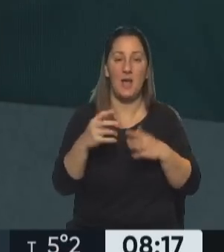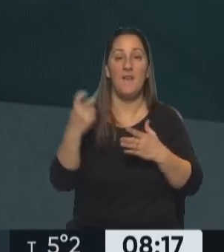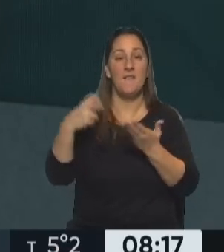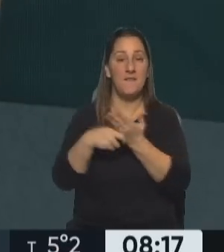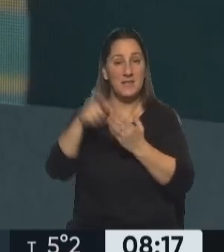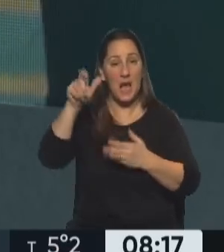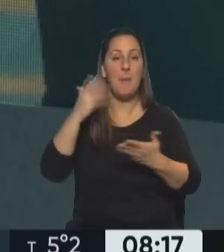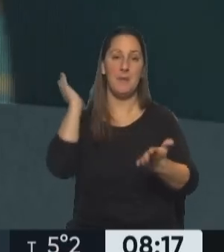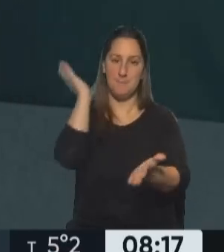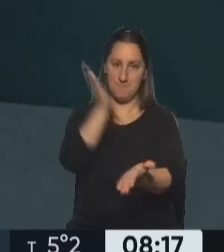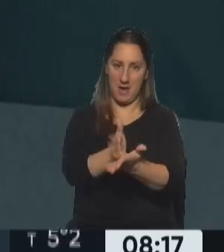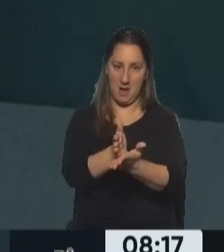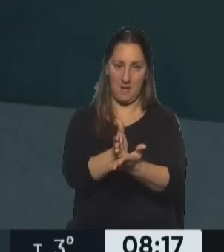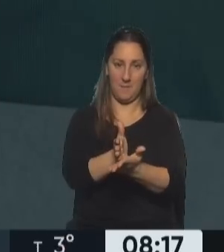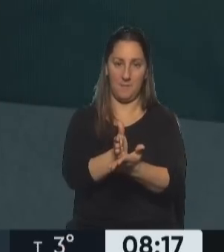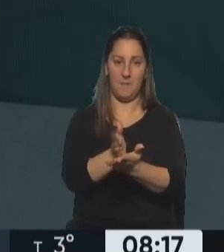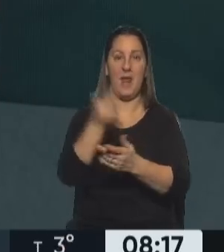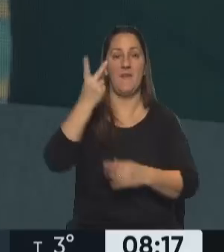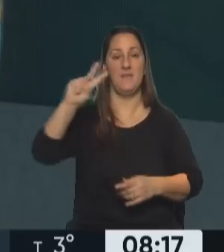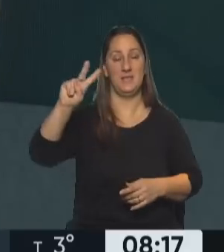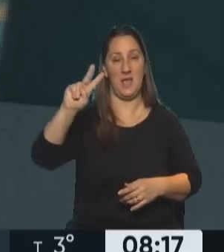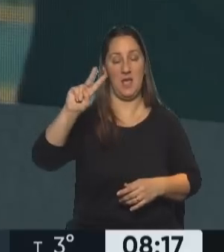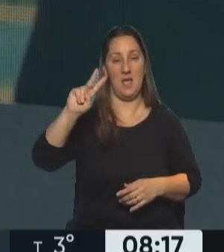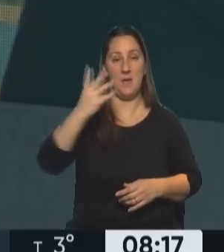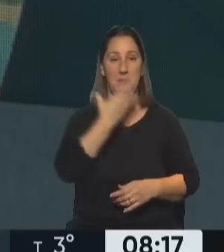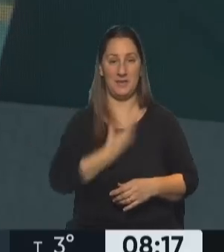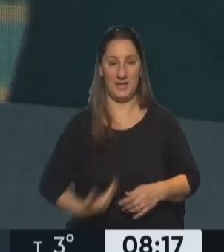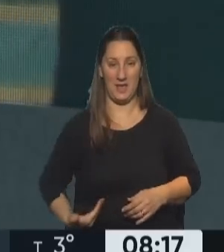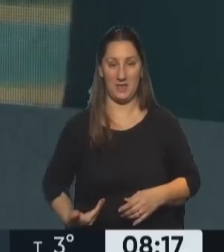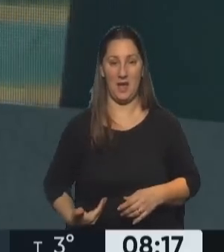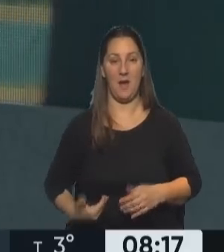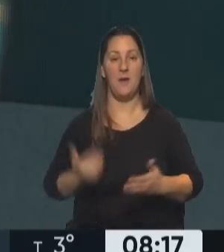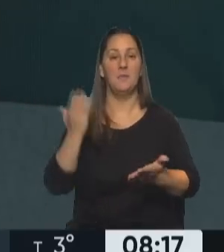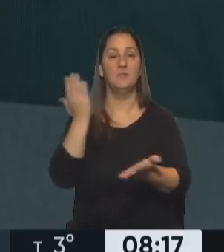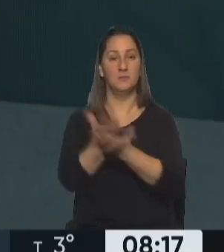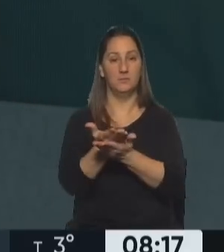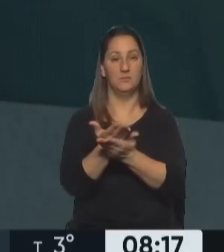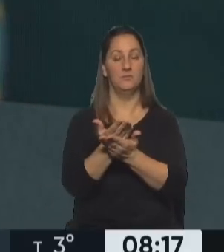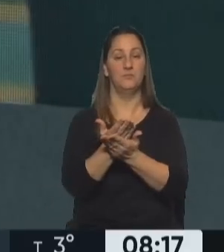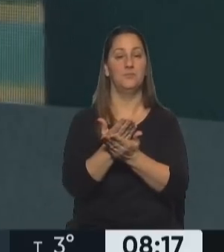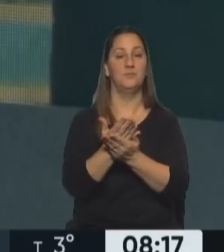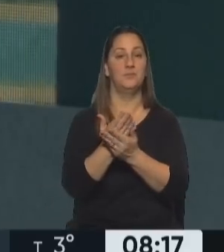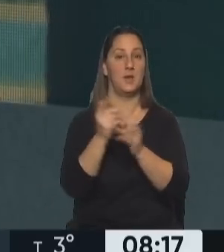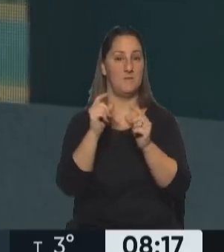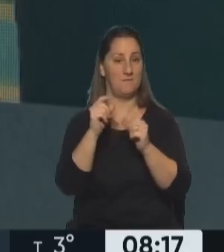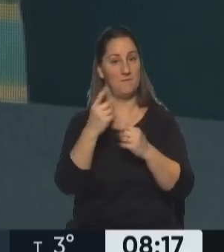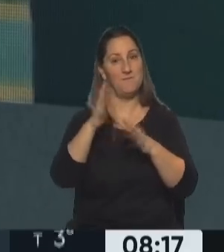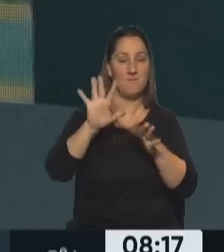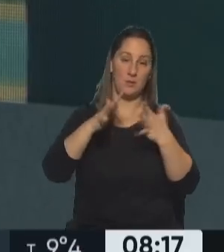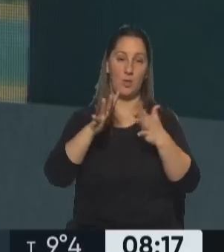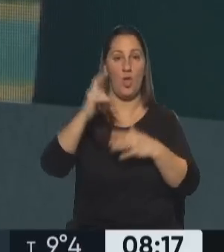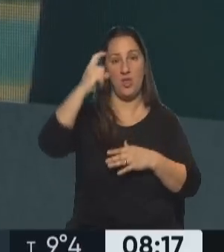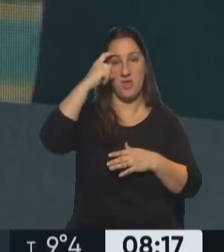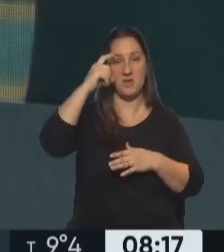pena muy alta para la vicepresidenta, una pena de 2 dígitos. Estamos hablando que va a pedir una pena de